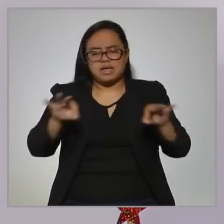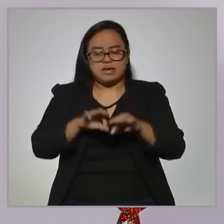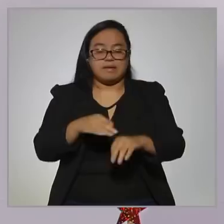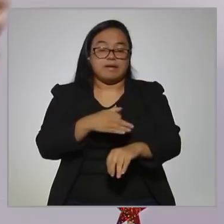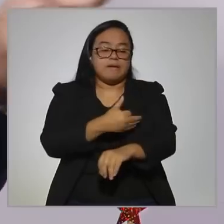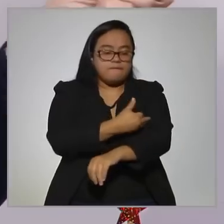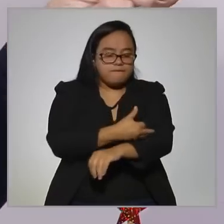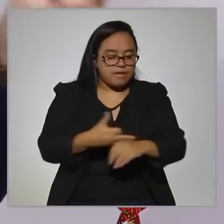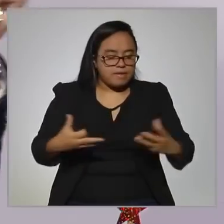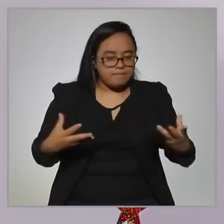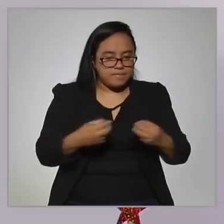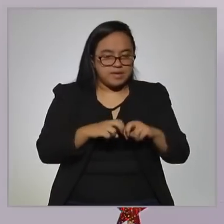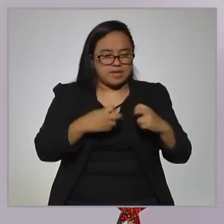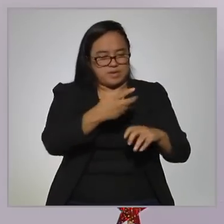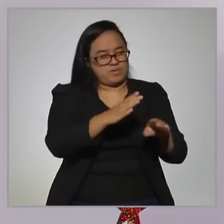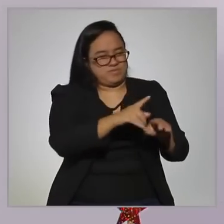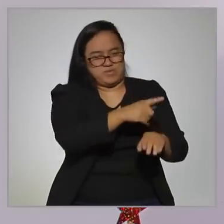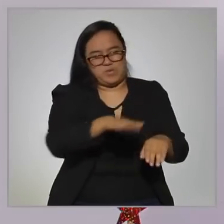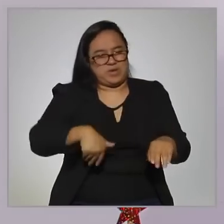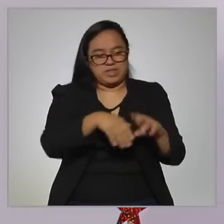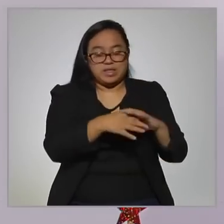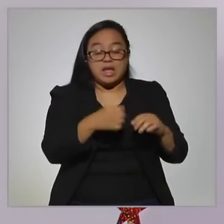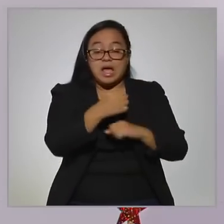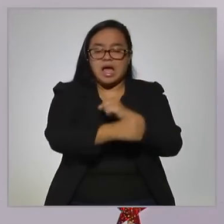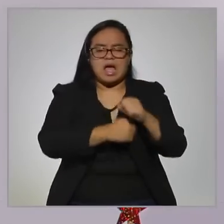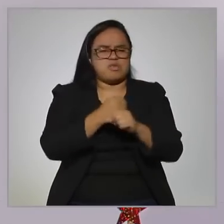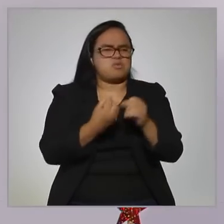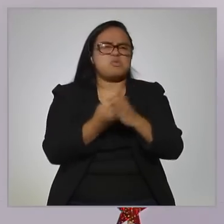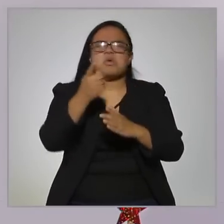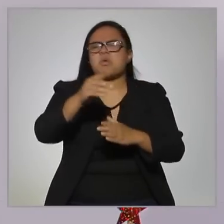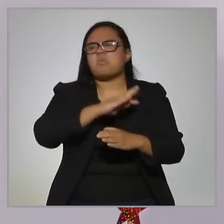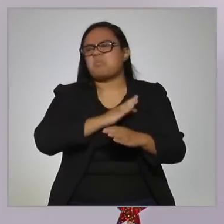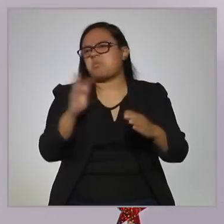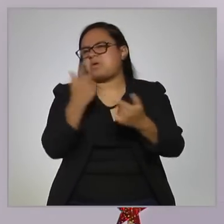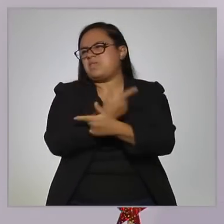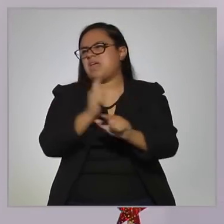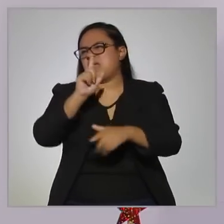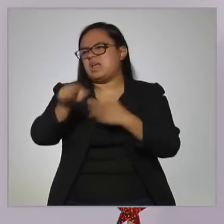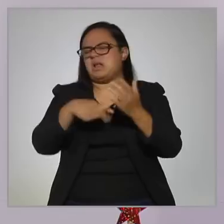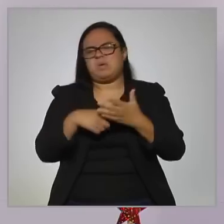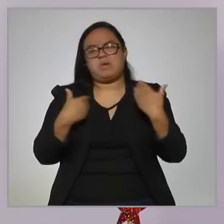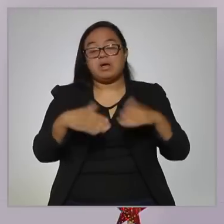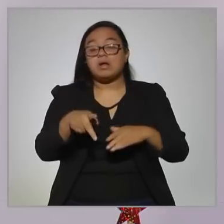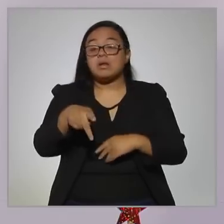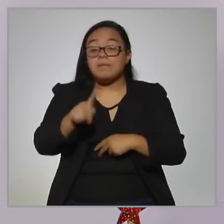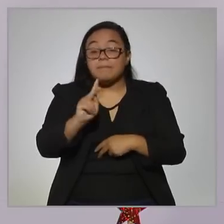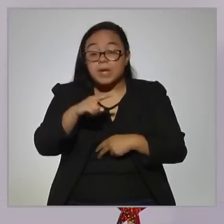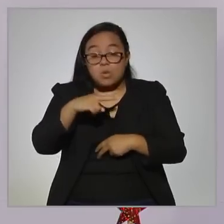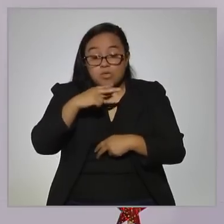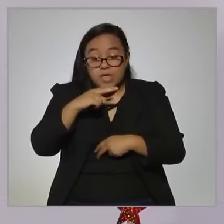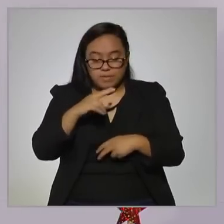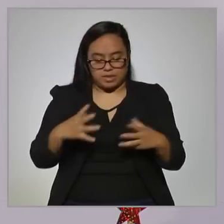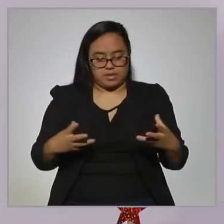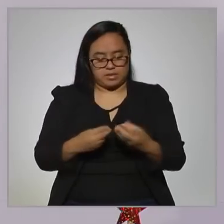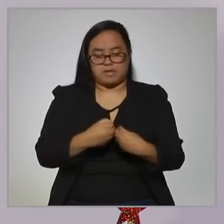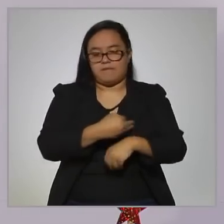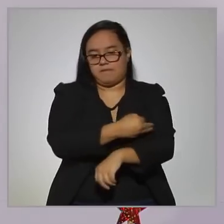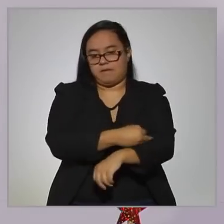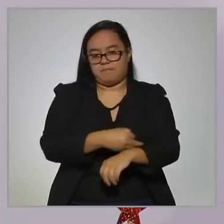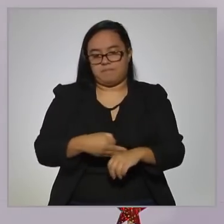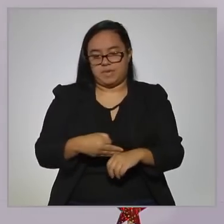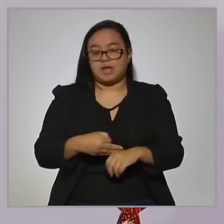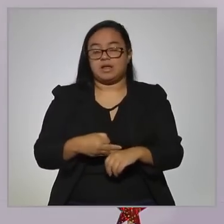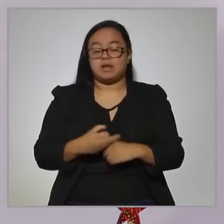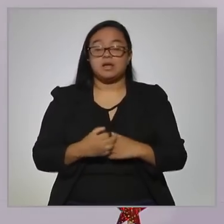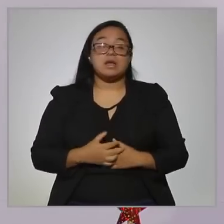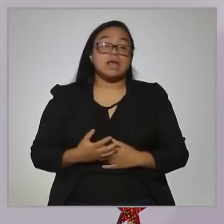familiar. Como dices, en Año Nuevo puede uno salir a cualquier lado, pero la Navidad es en casa. Y esto es lo